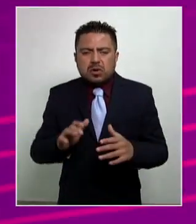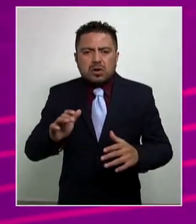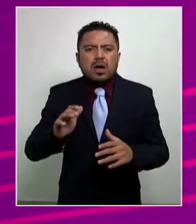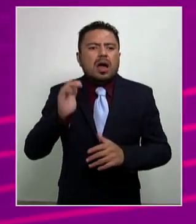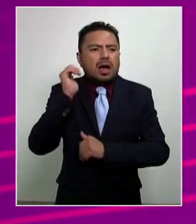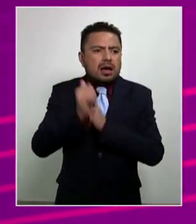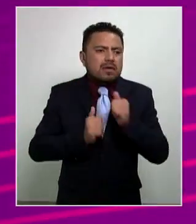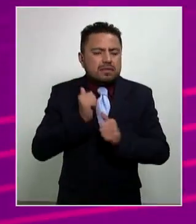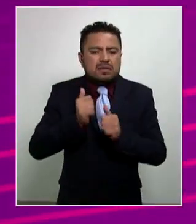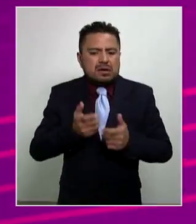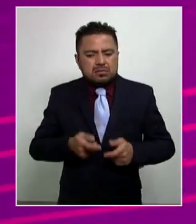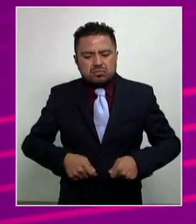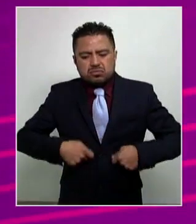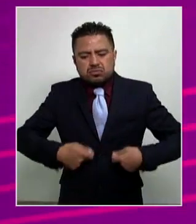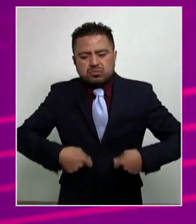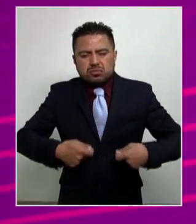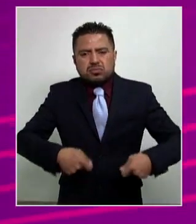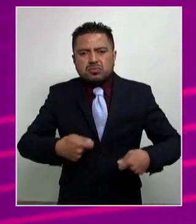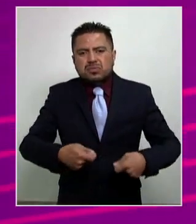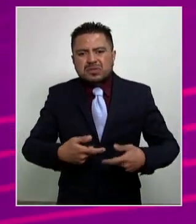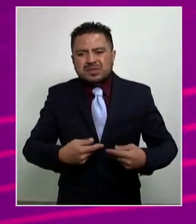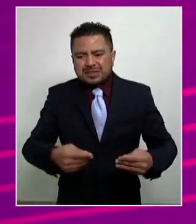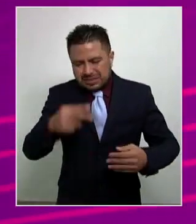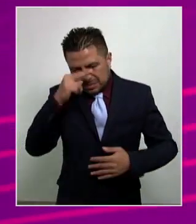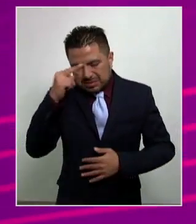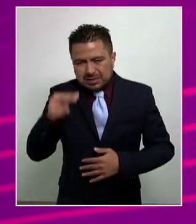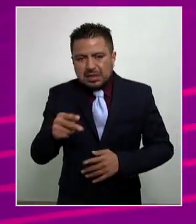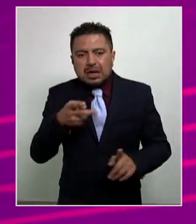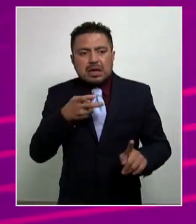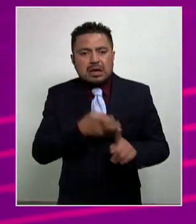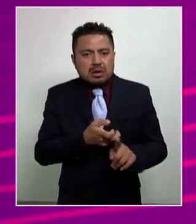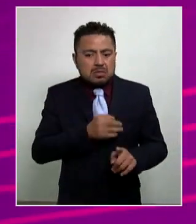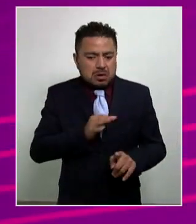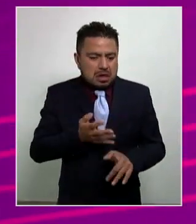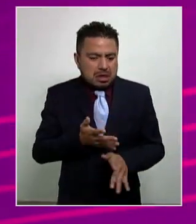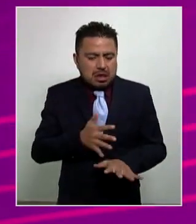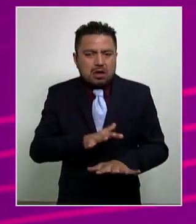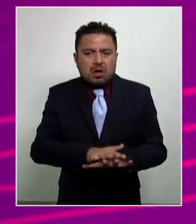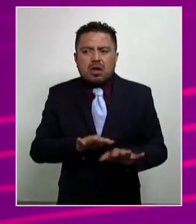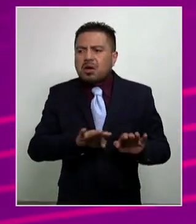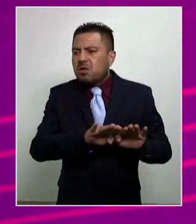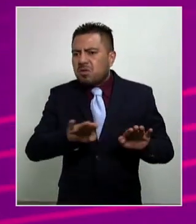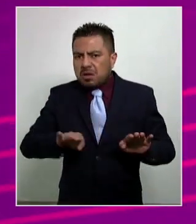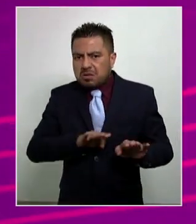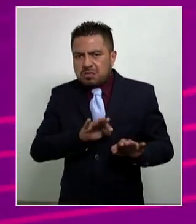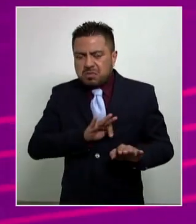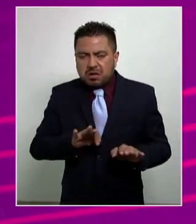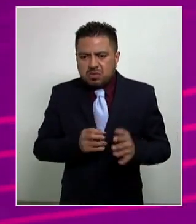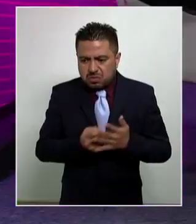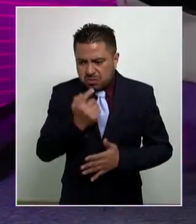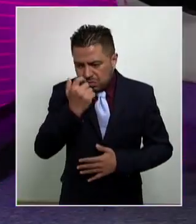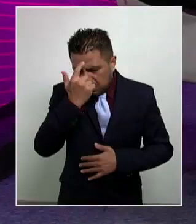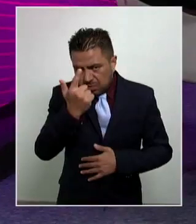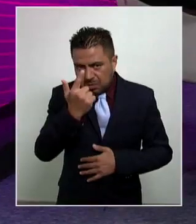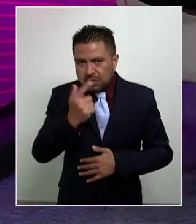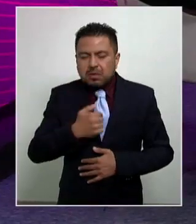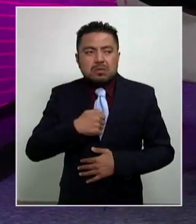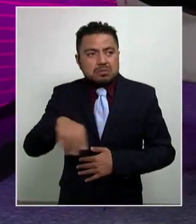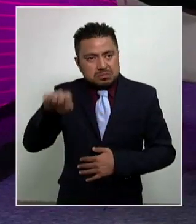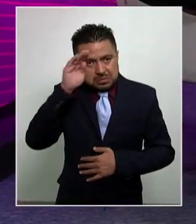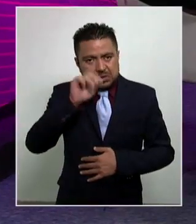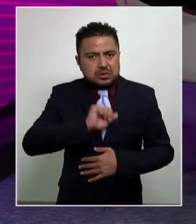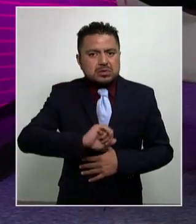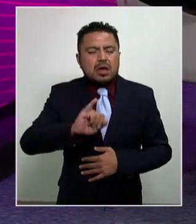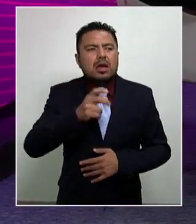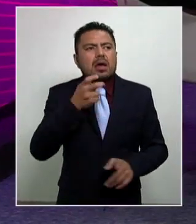afromexicanas. ¿Que este es un peldaño hacia la integración, hacia la igualdad? Sí, yo pienso, mira, creo que